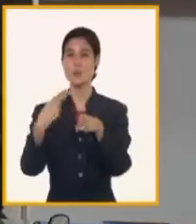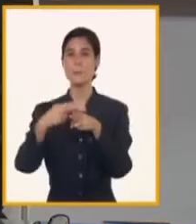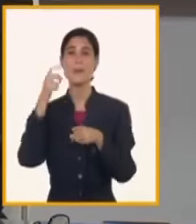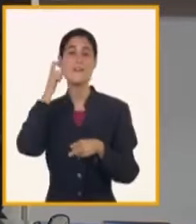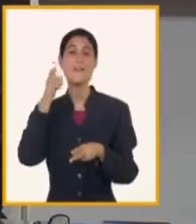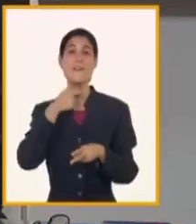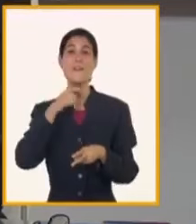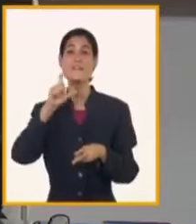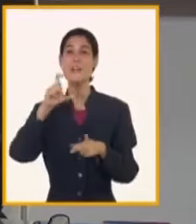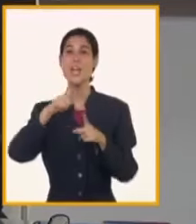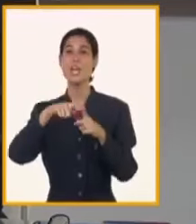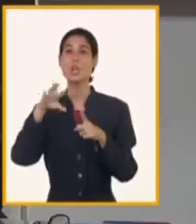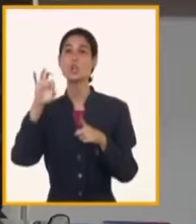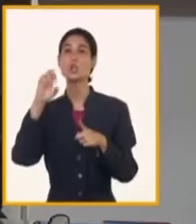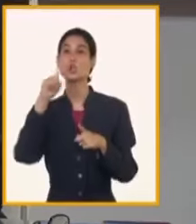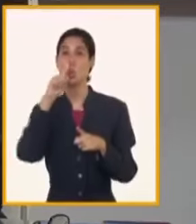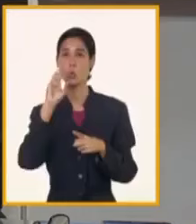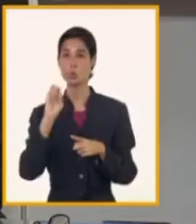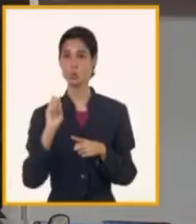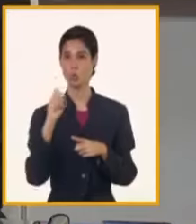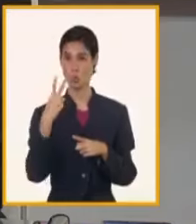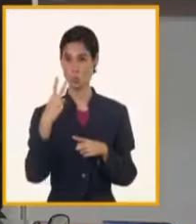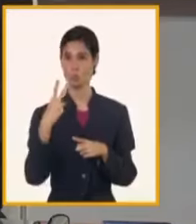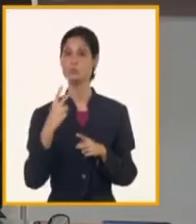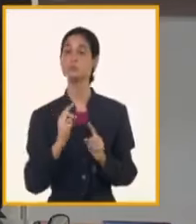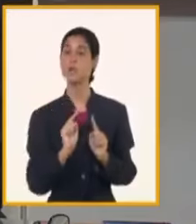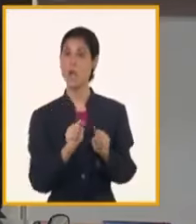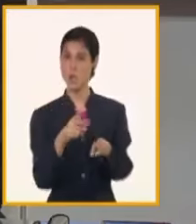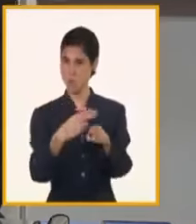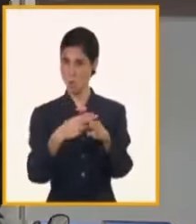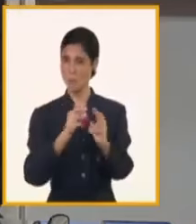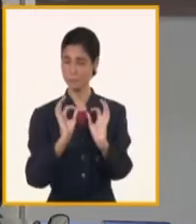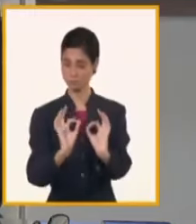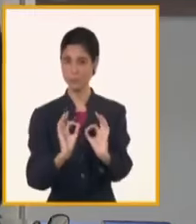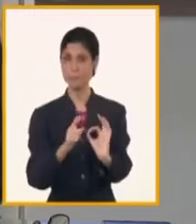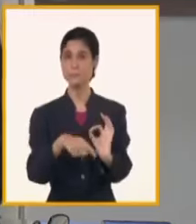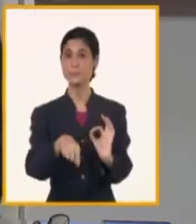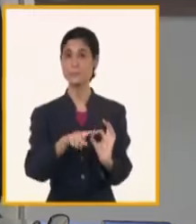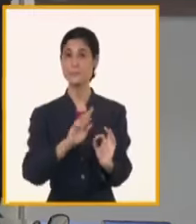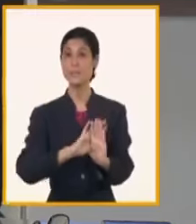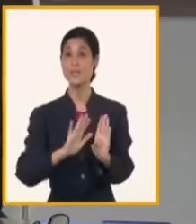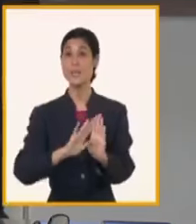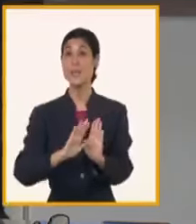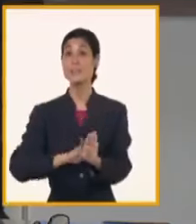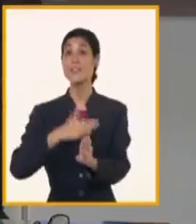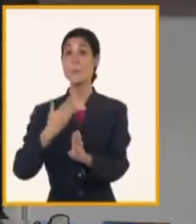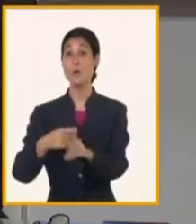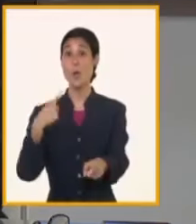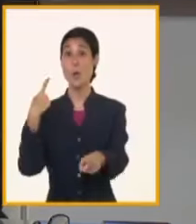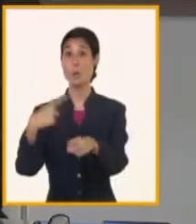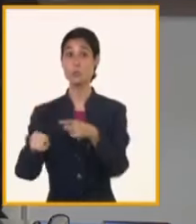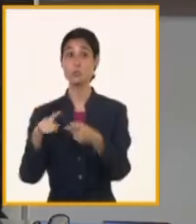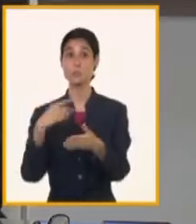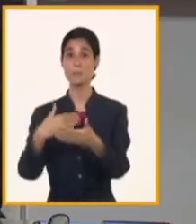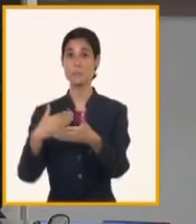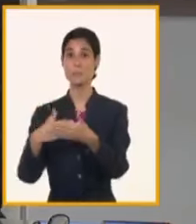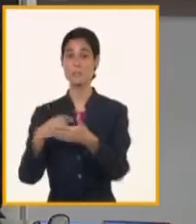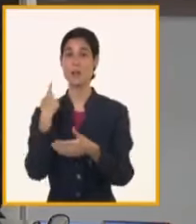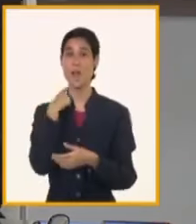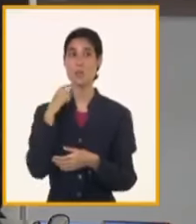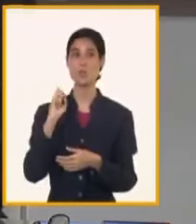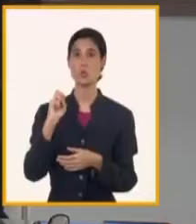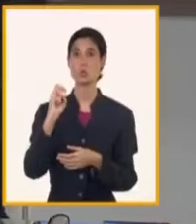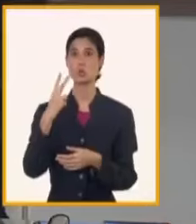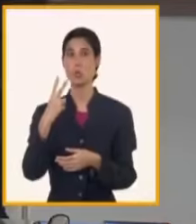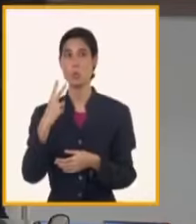Céspedes fon nunca fueron menos de 4 años y algunas de 8 años y de 10 años nunca fueron esos aquí estamos hablando de la